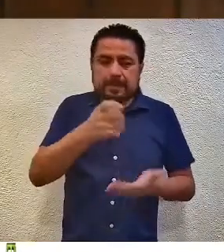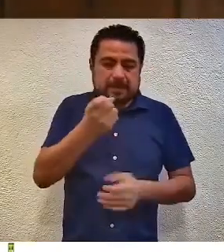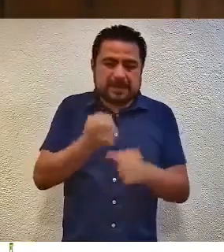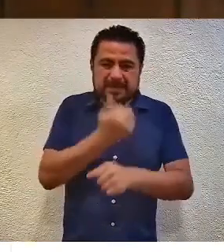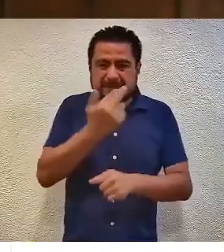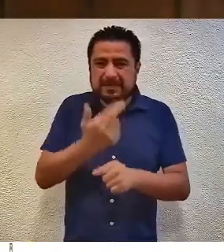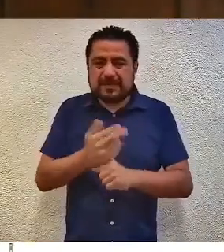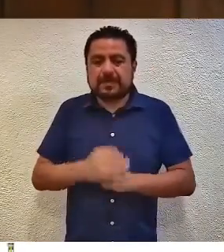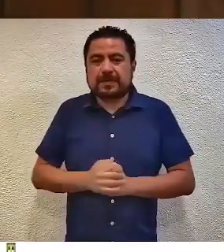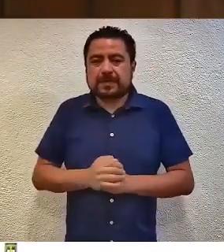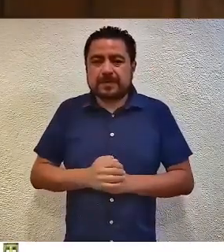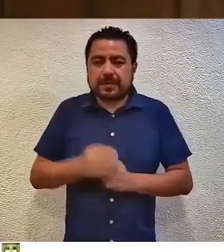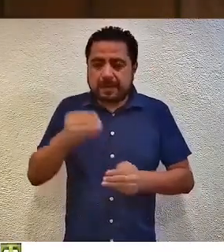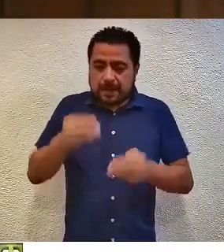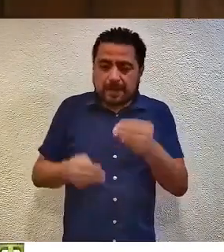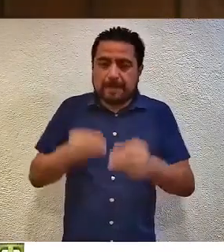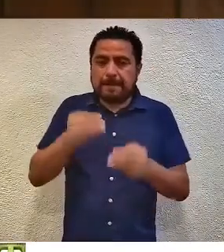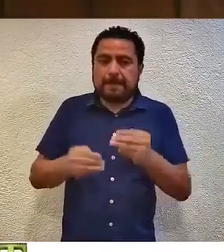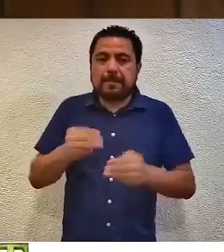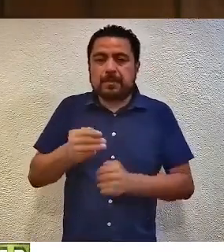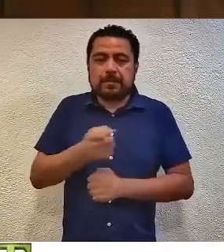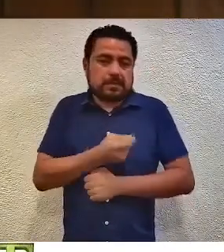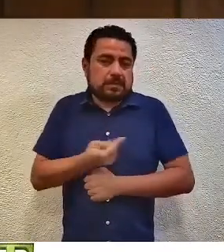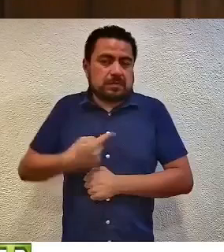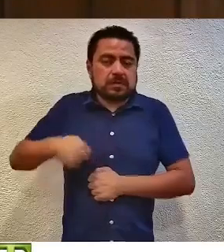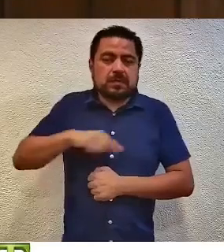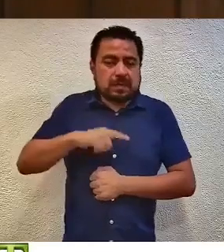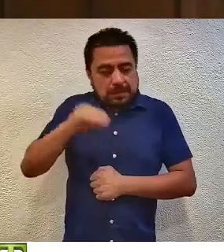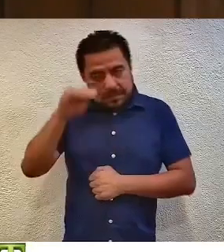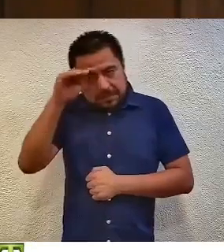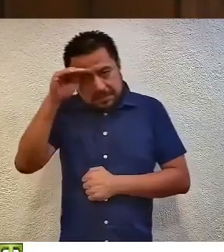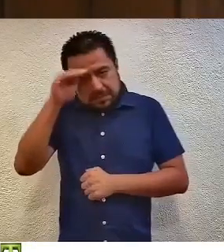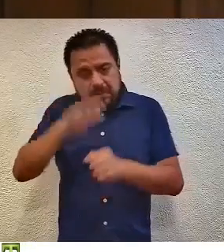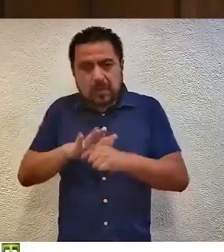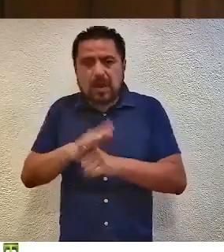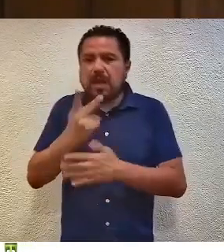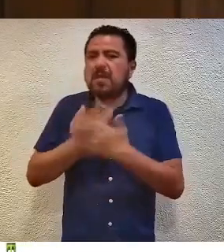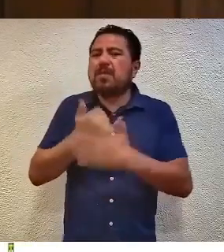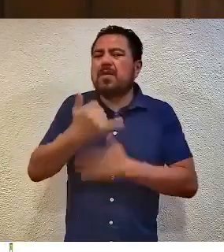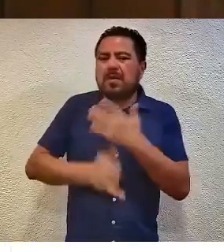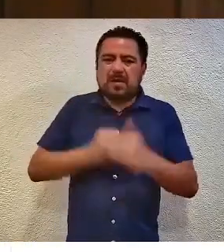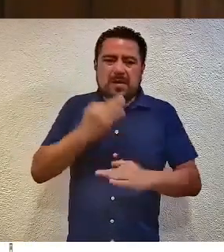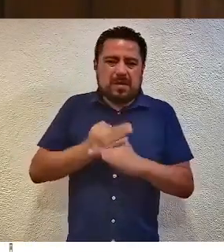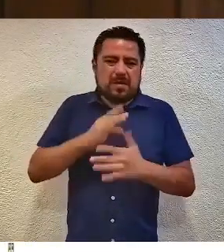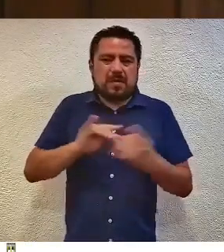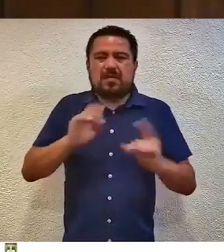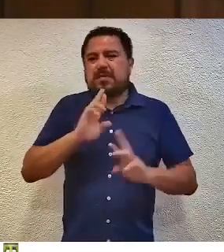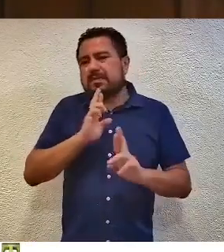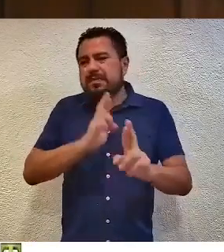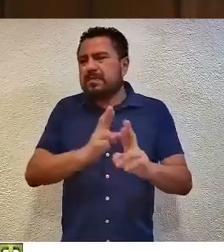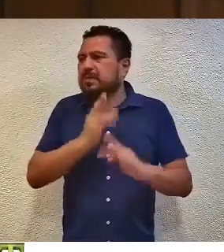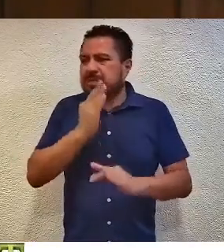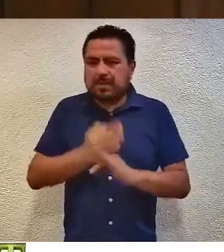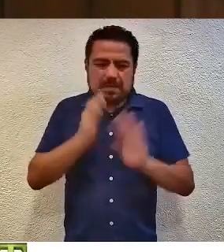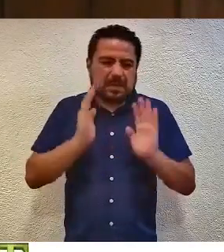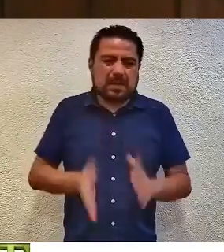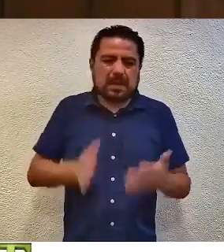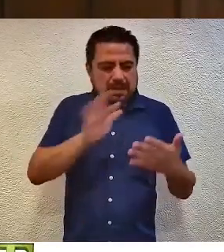secretario. Magistradas, magistrado, está en nuestra consideración el proyecto de resolución del que se ha dado